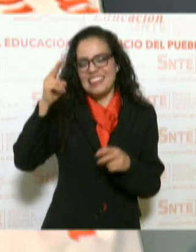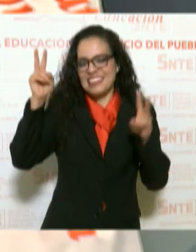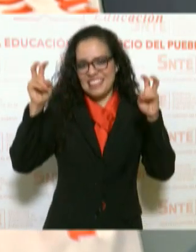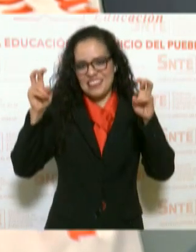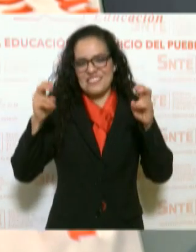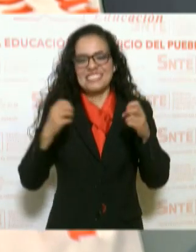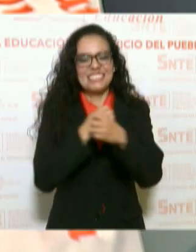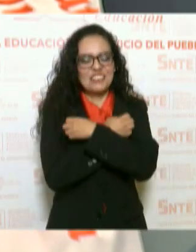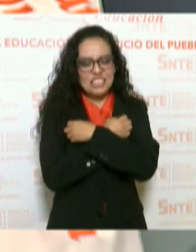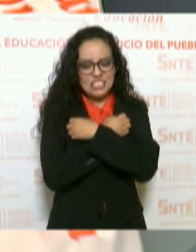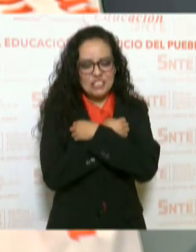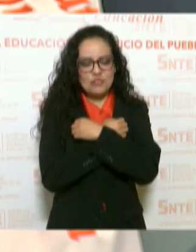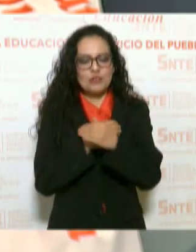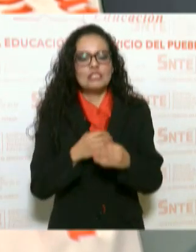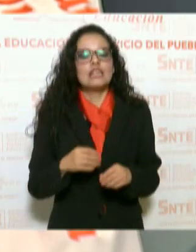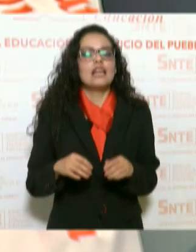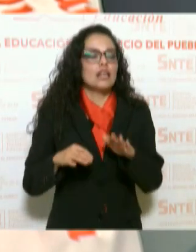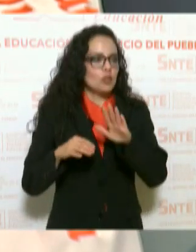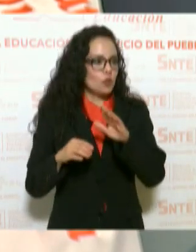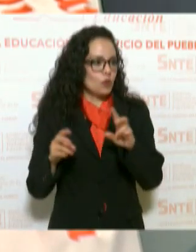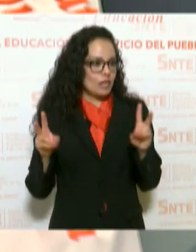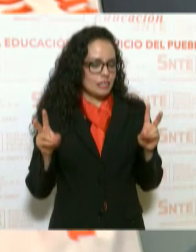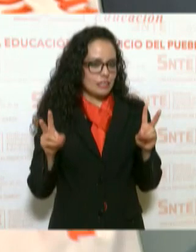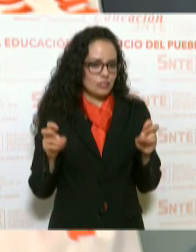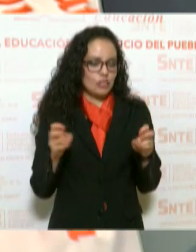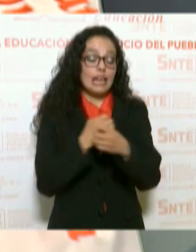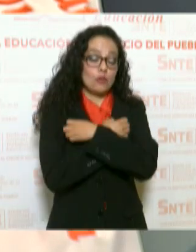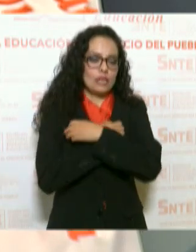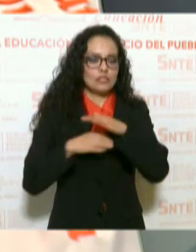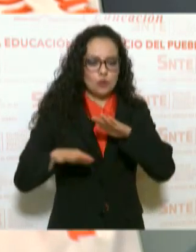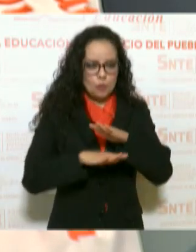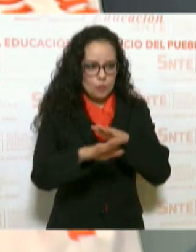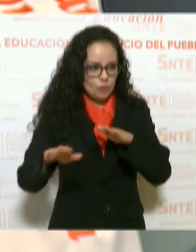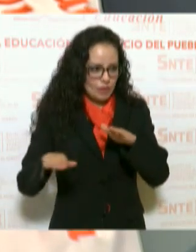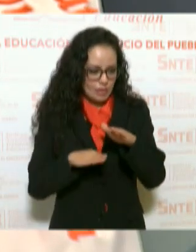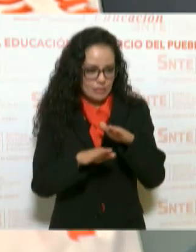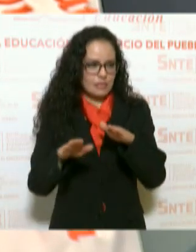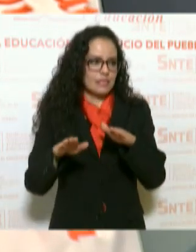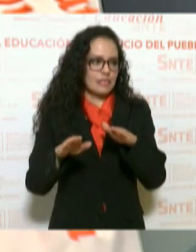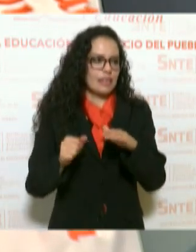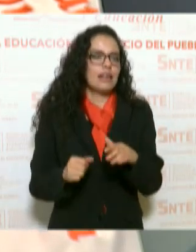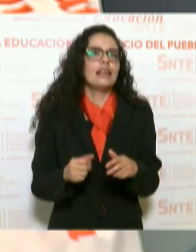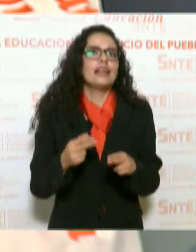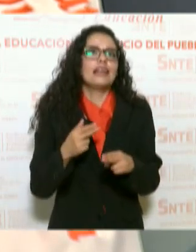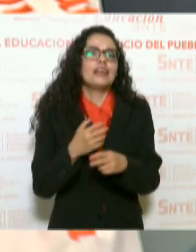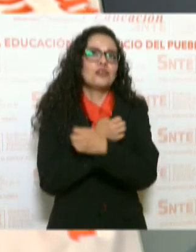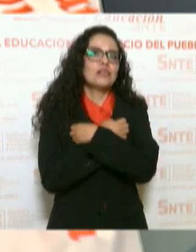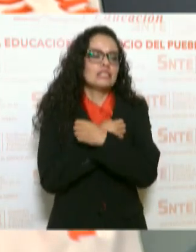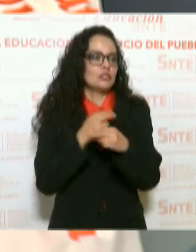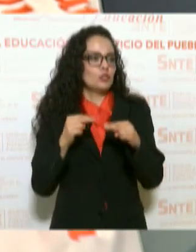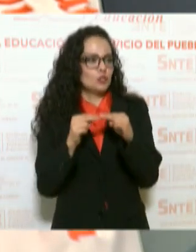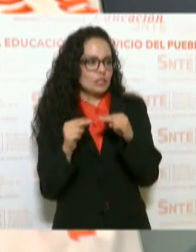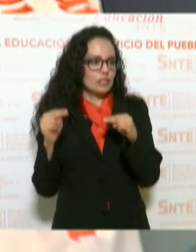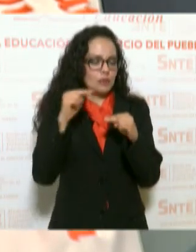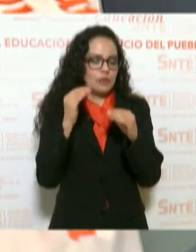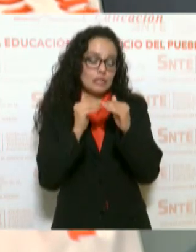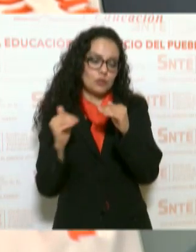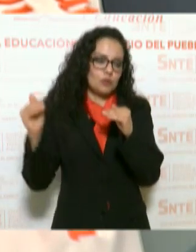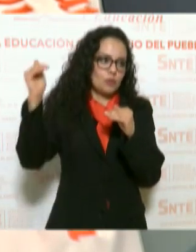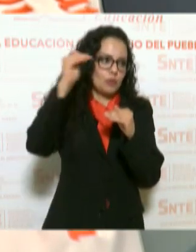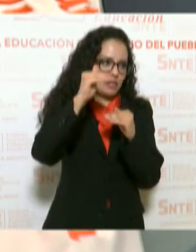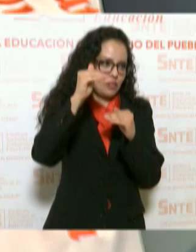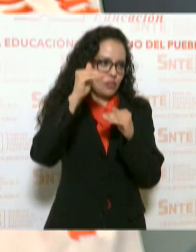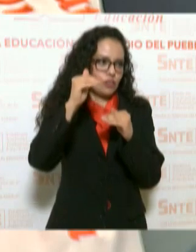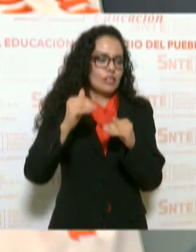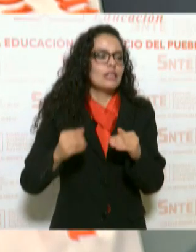educación básica hasta la educación superior, están inmersos en un contexto de añejos y